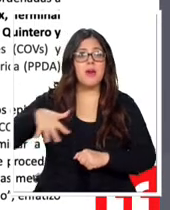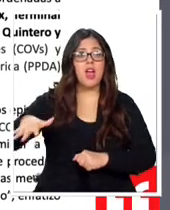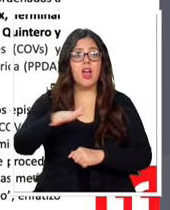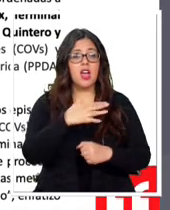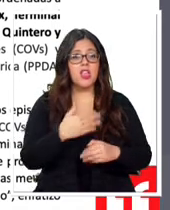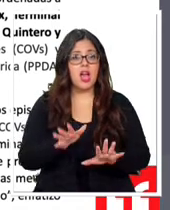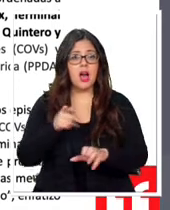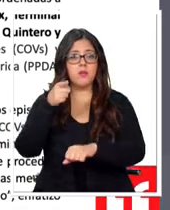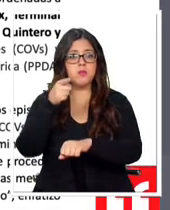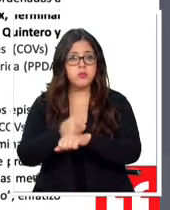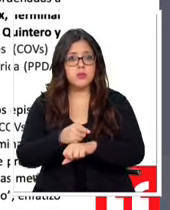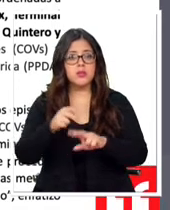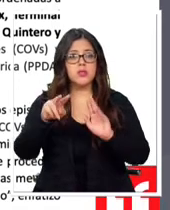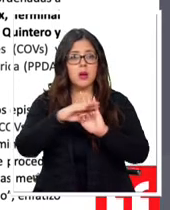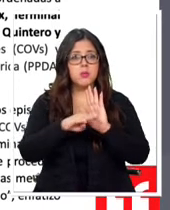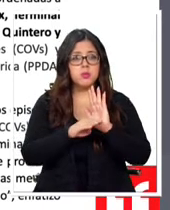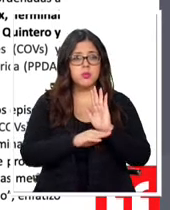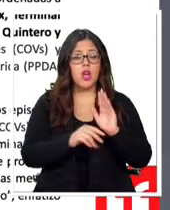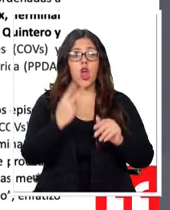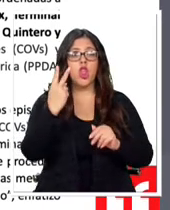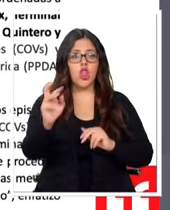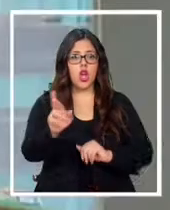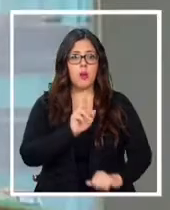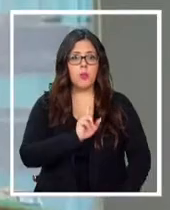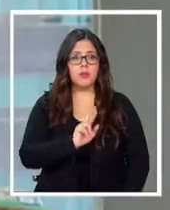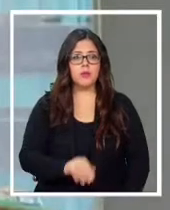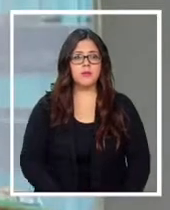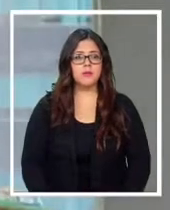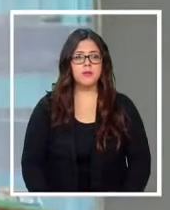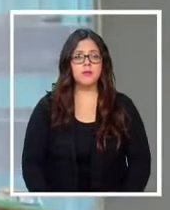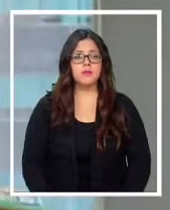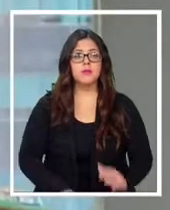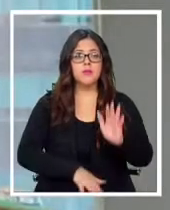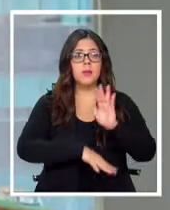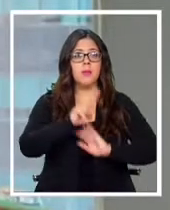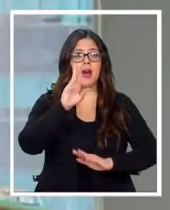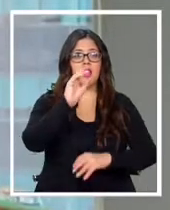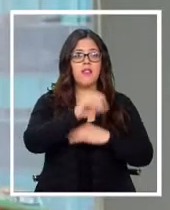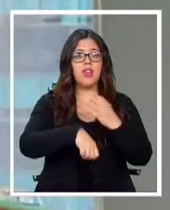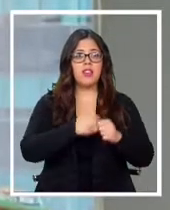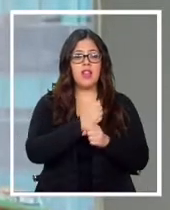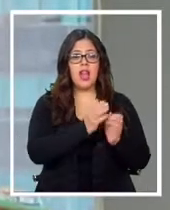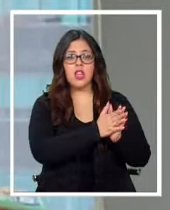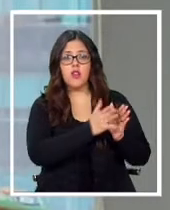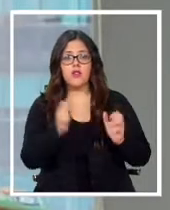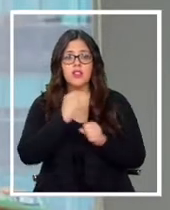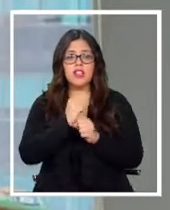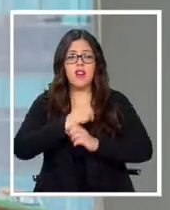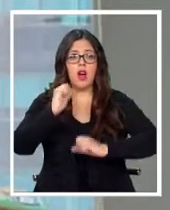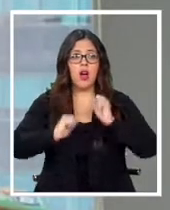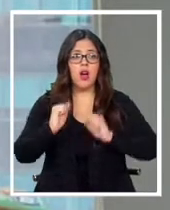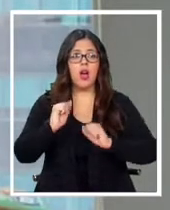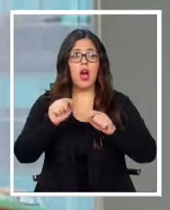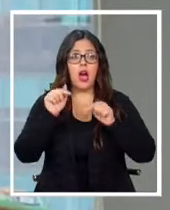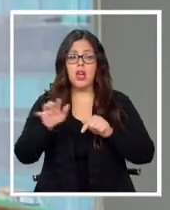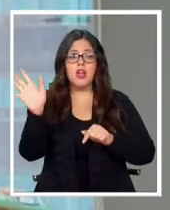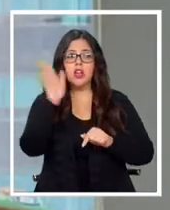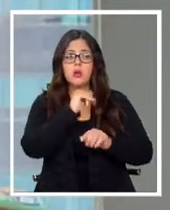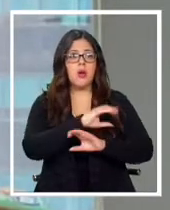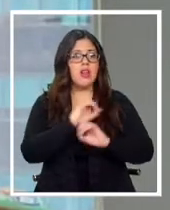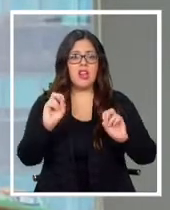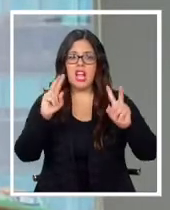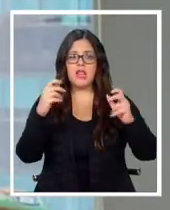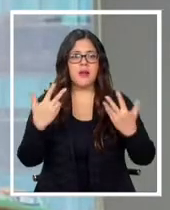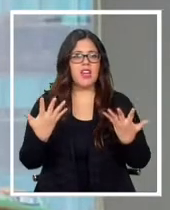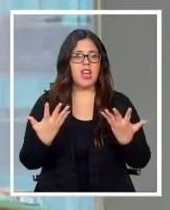dictó medidas provisionales. 2 respondieron. En más de 20 años de operación de la planta, no hemos registrado ningún evento de